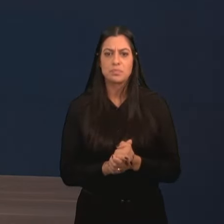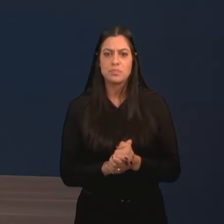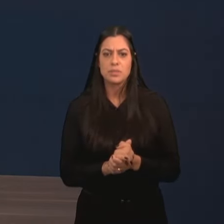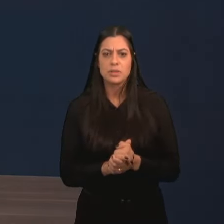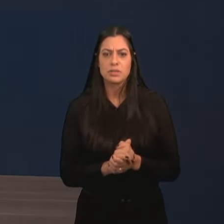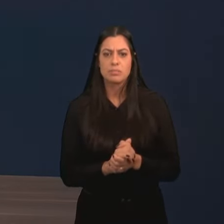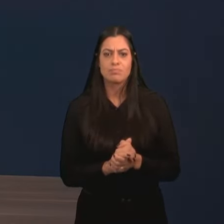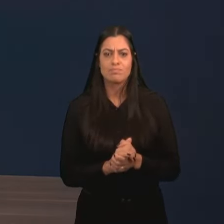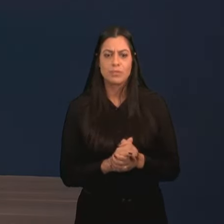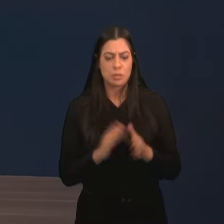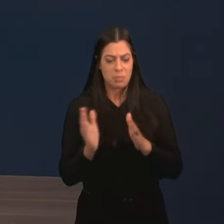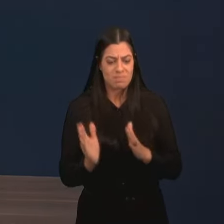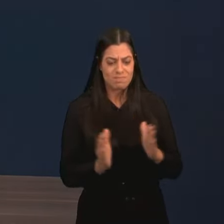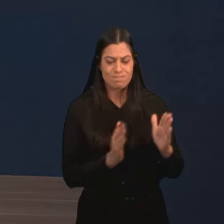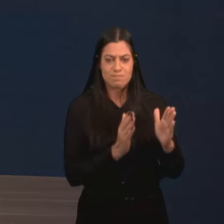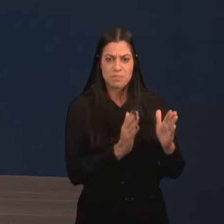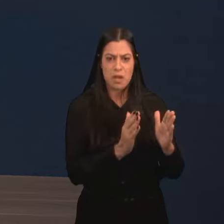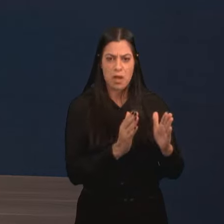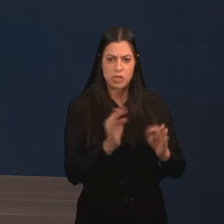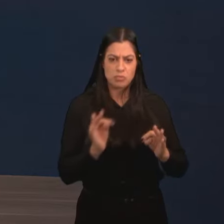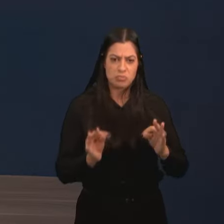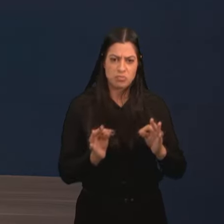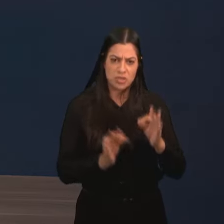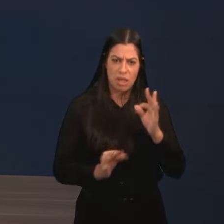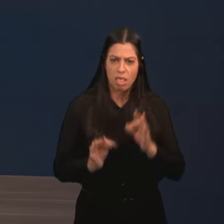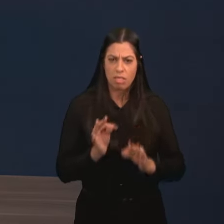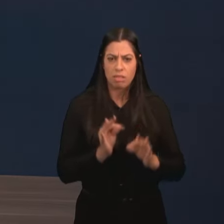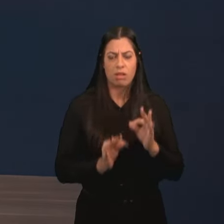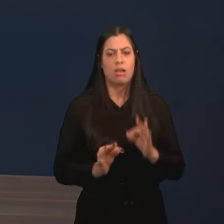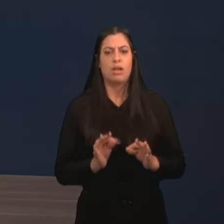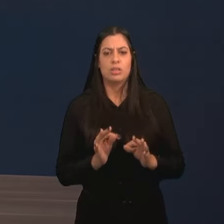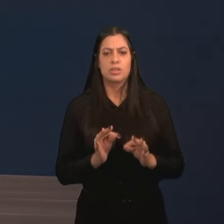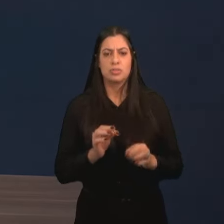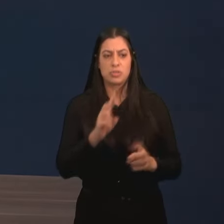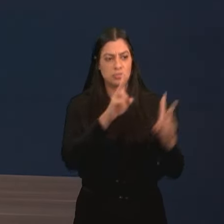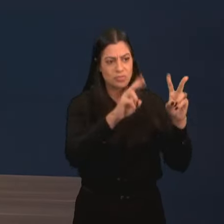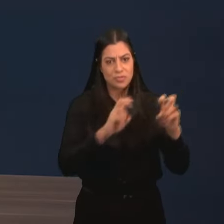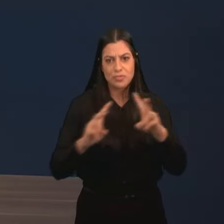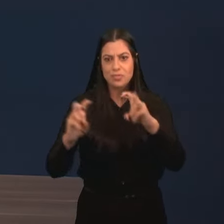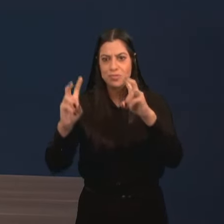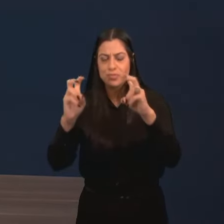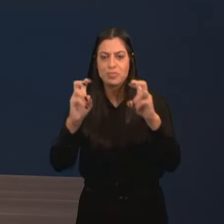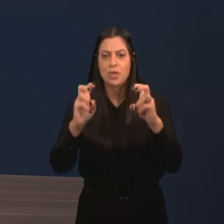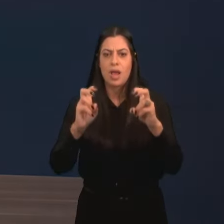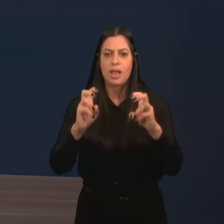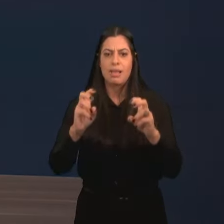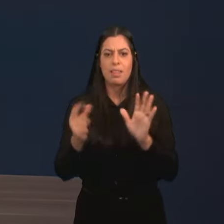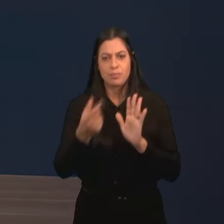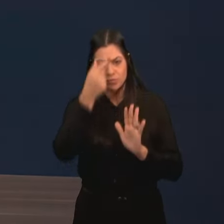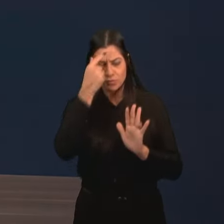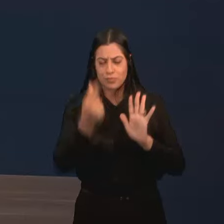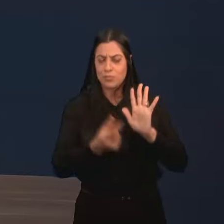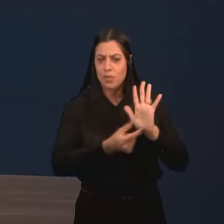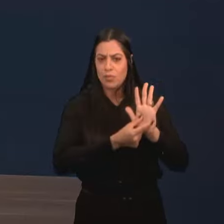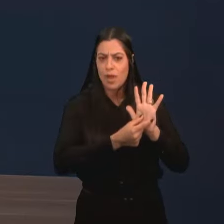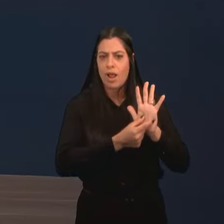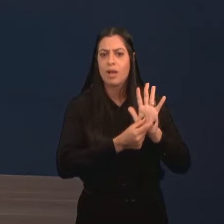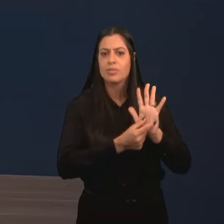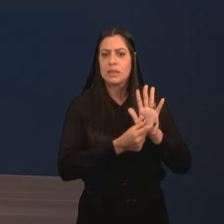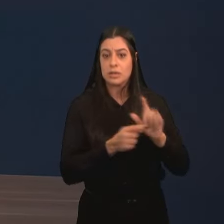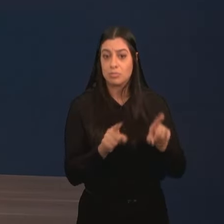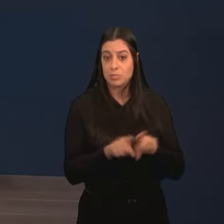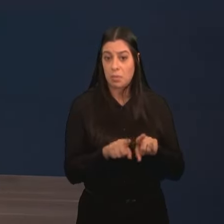ampliación hacia la perspectiva de raza, tratando estos sesgos, que es la alimentación de la inteligencia